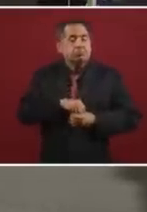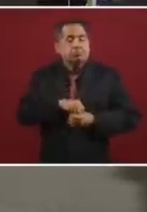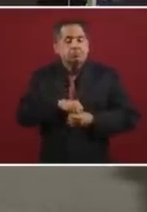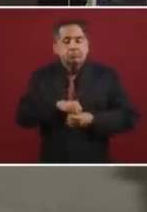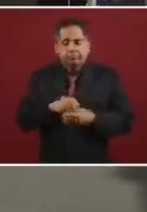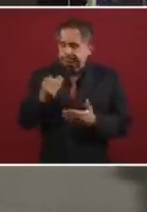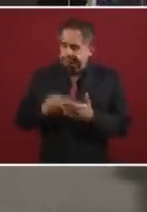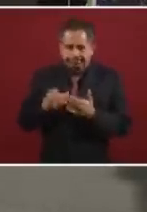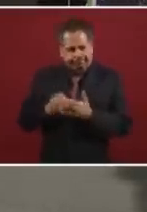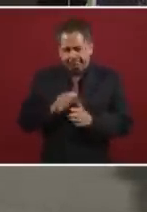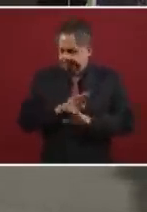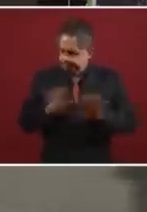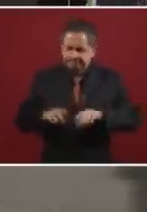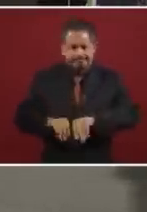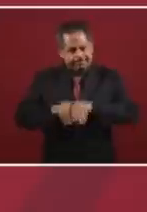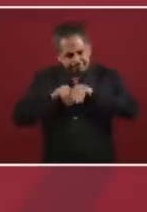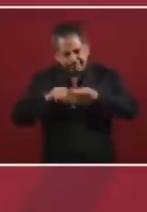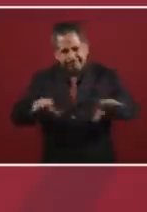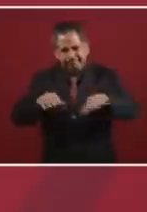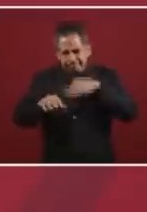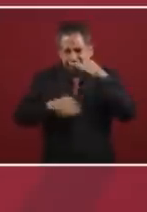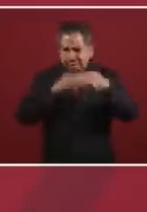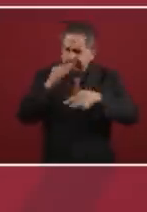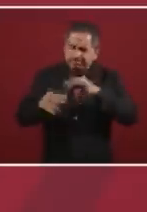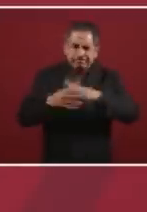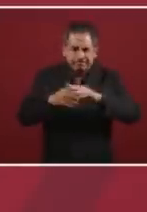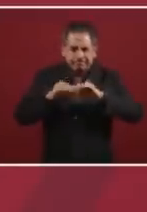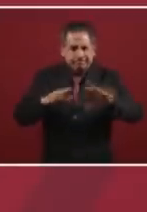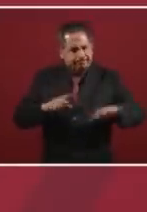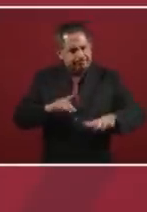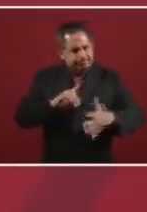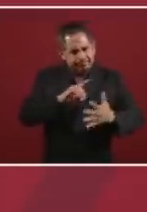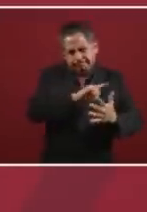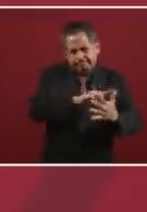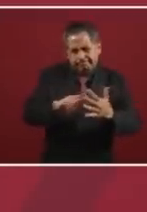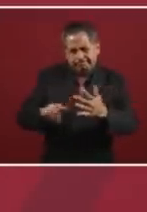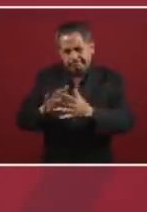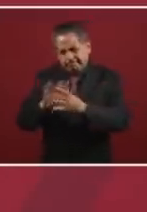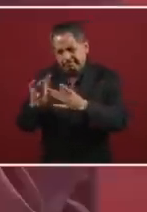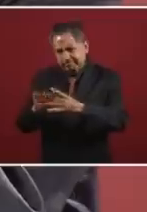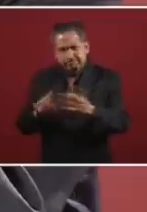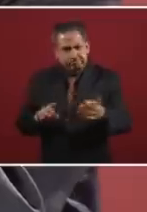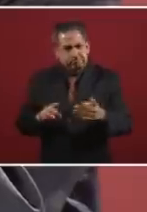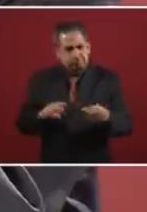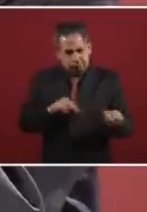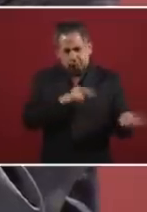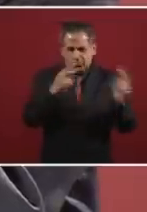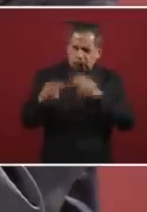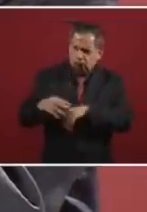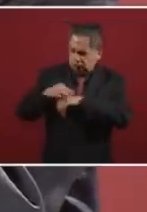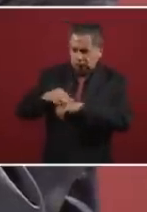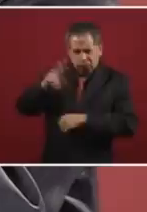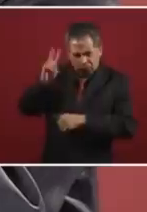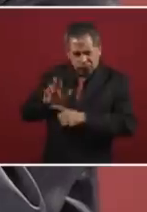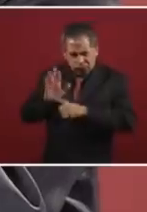entonces dijimos vamos a contar la otra historia